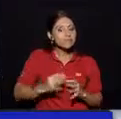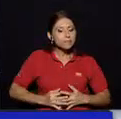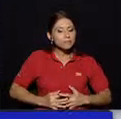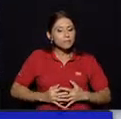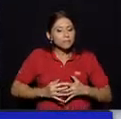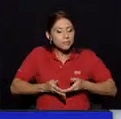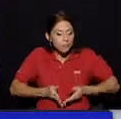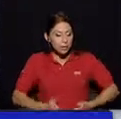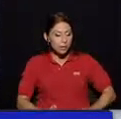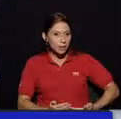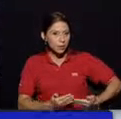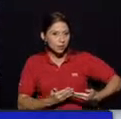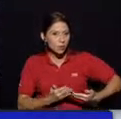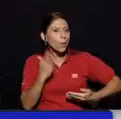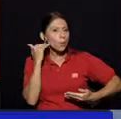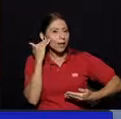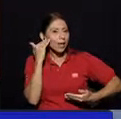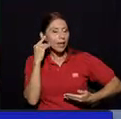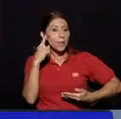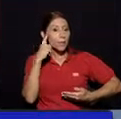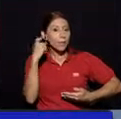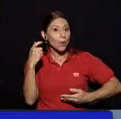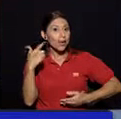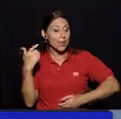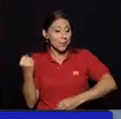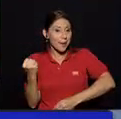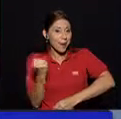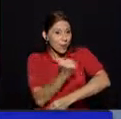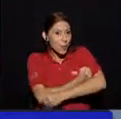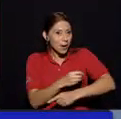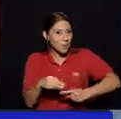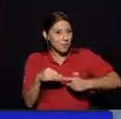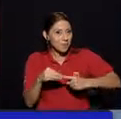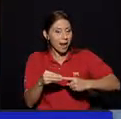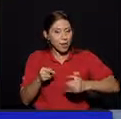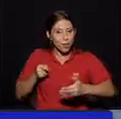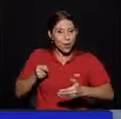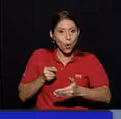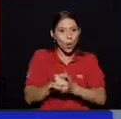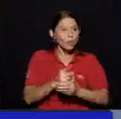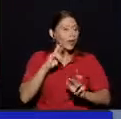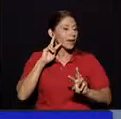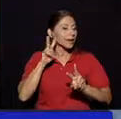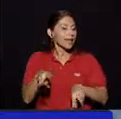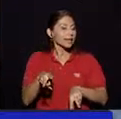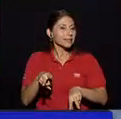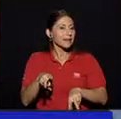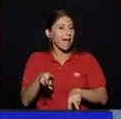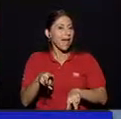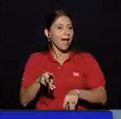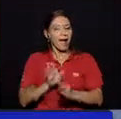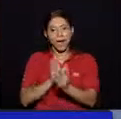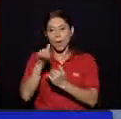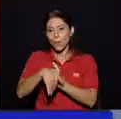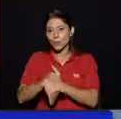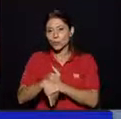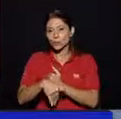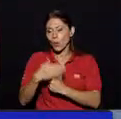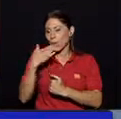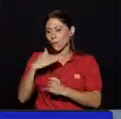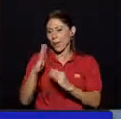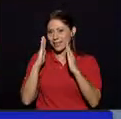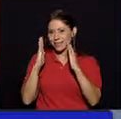porque la vacuna principal contra negligencia, maltrato, abuso, es que los niños